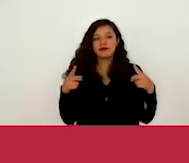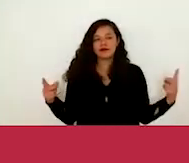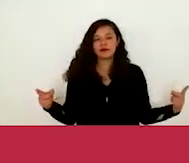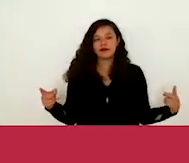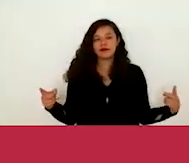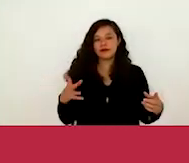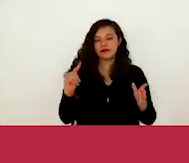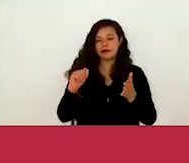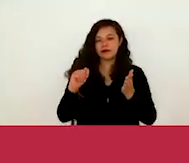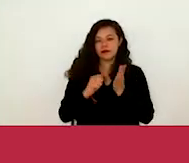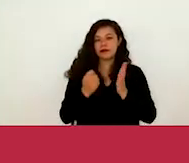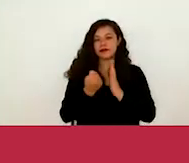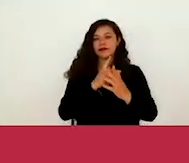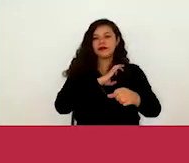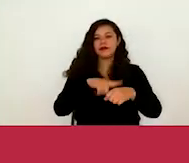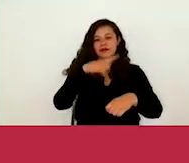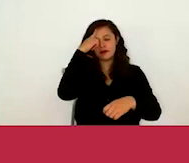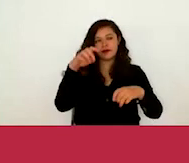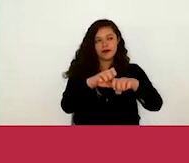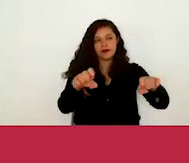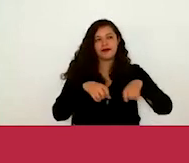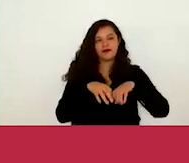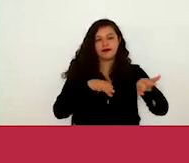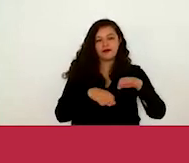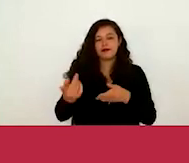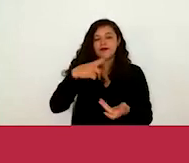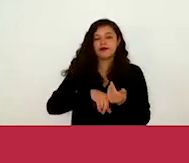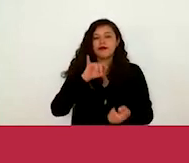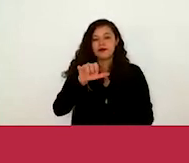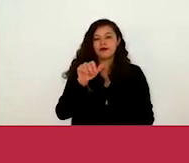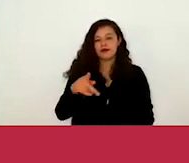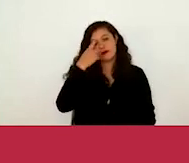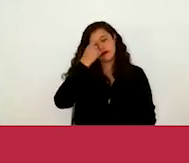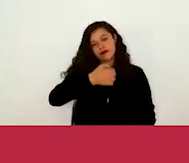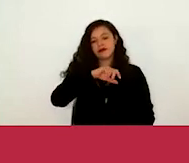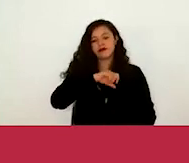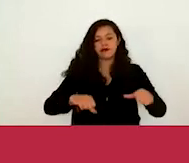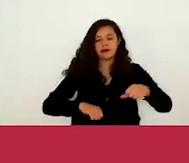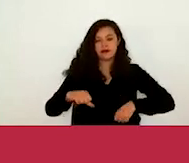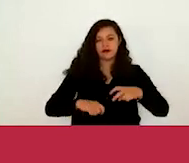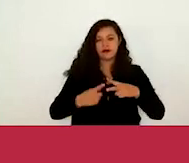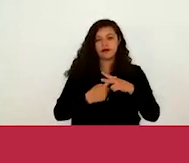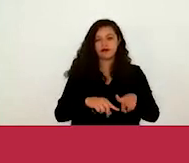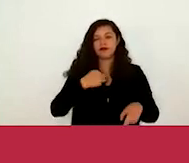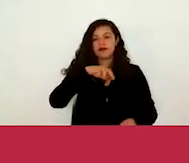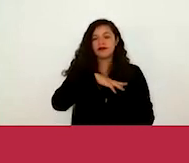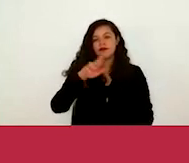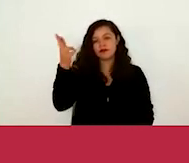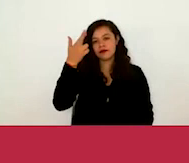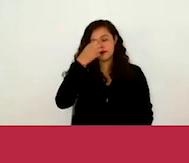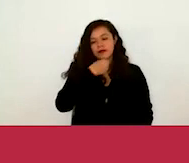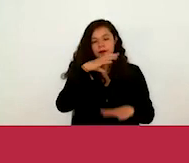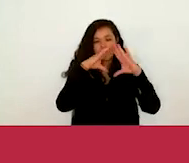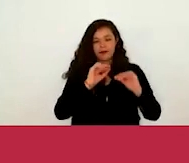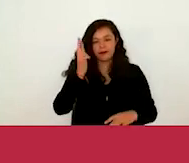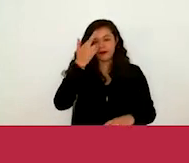técnicas específicas para el trabajo en equipo en una ip para llevar a cabo nuestra actividad les recordamos mantener sus